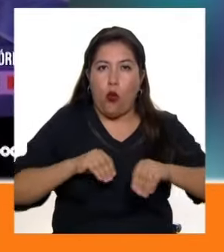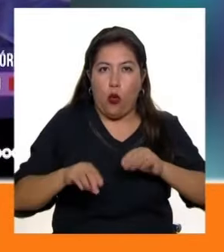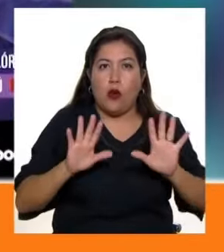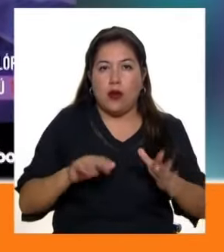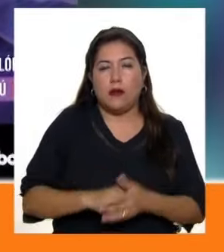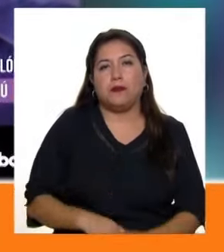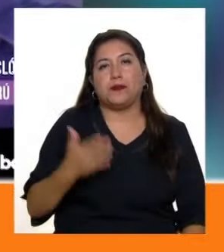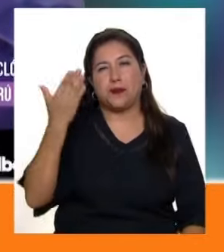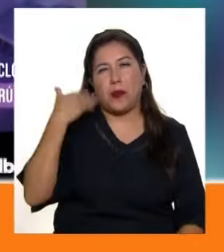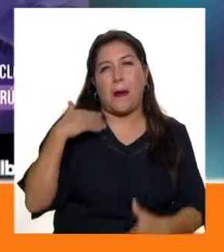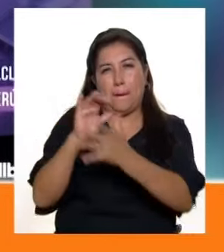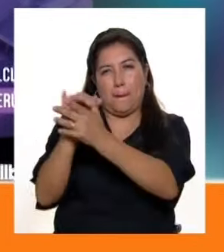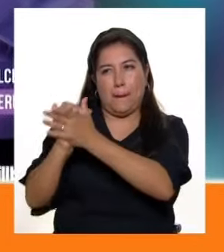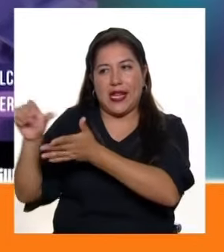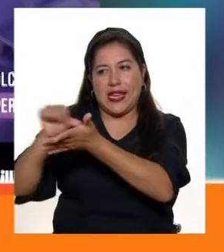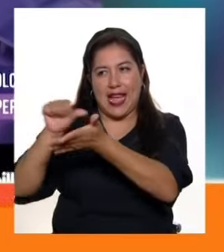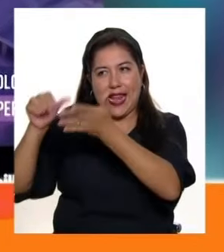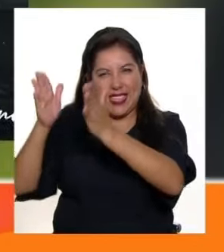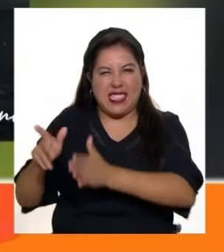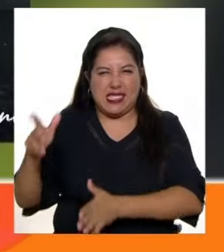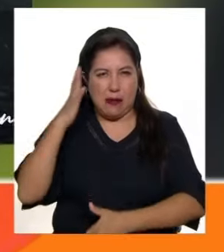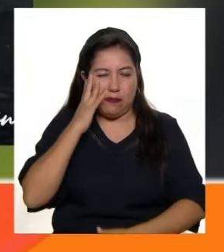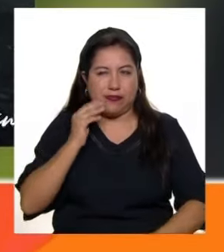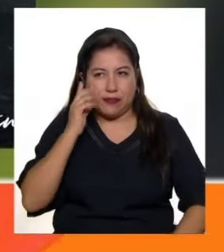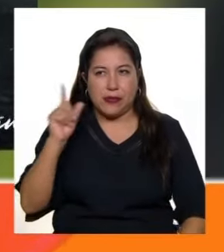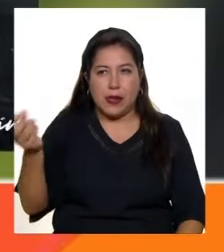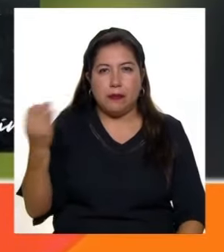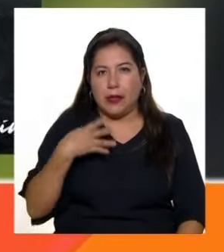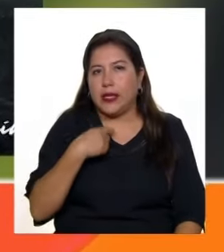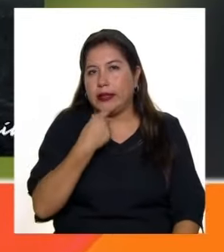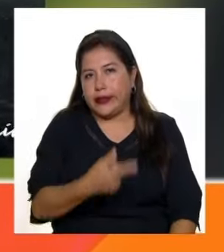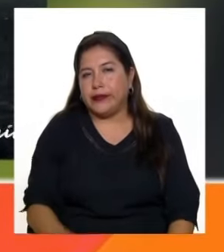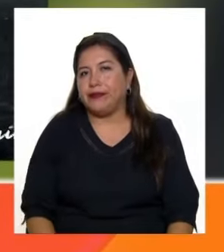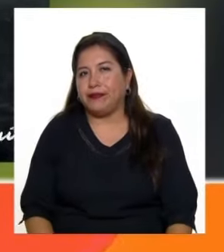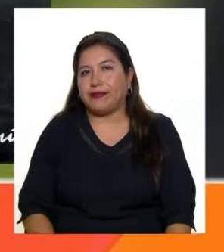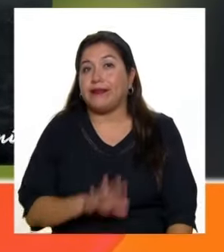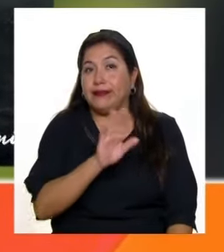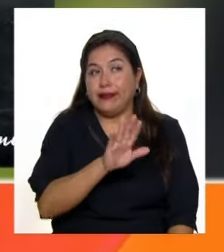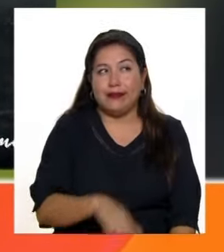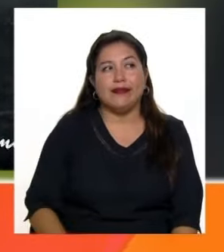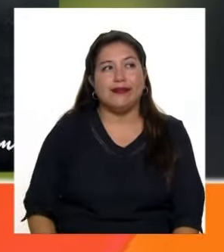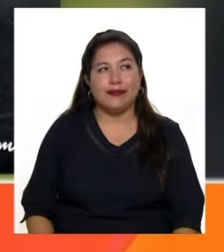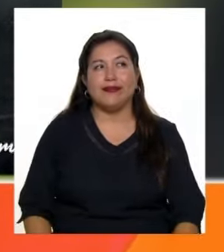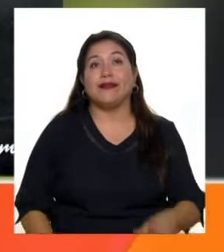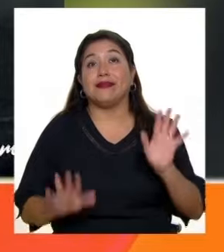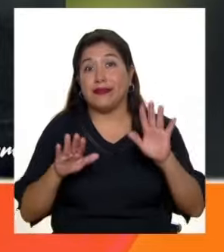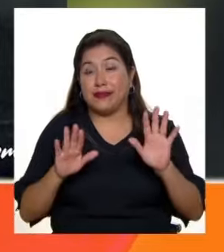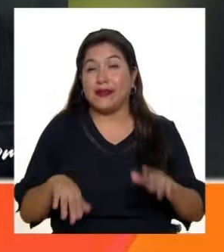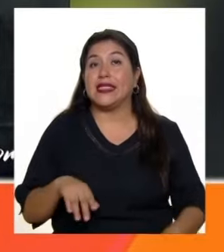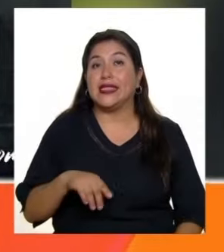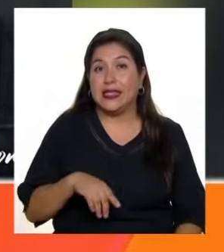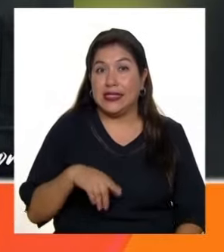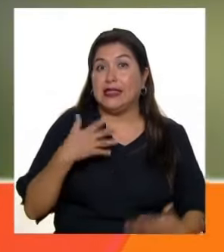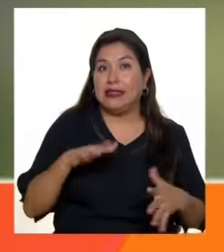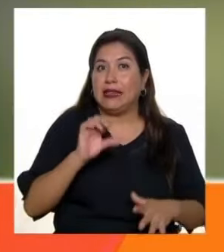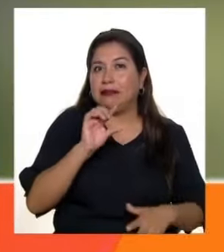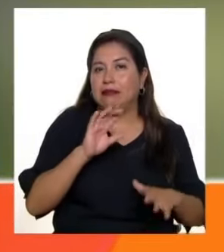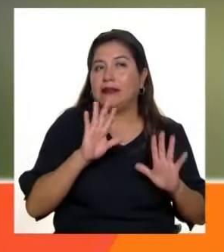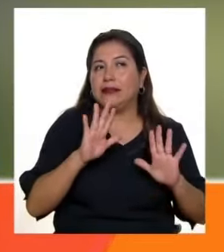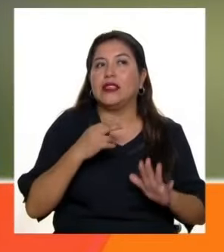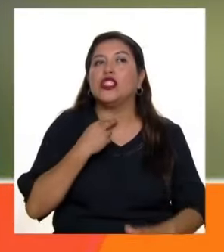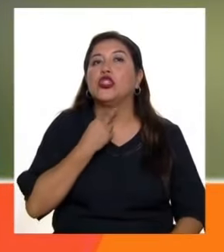amigos artistas, ella es la primera que escuchó la canción, y me dijo, Solita, yo creo que hay que bajarle el beat, yo creo que hay que bajarle